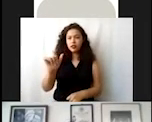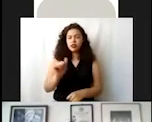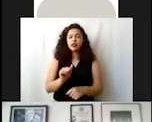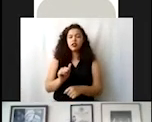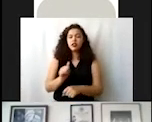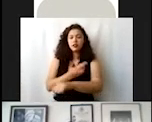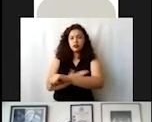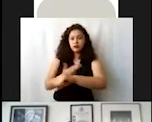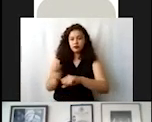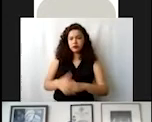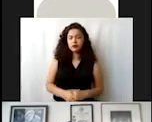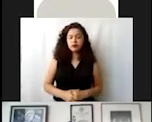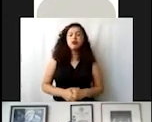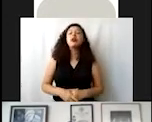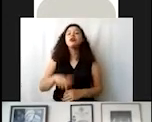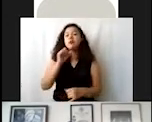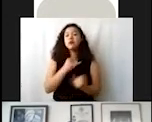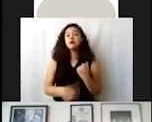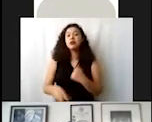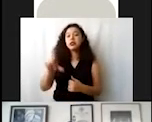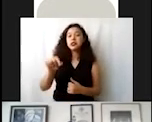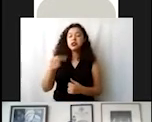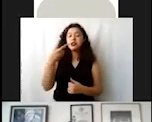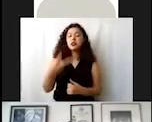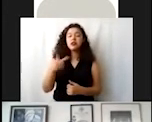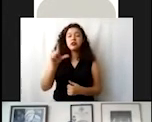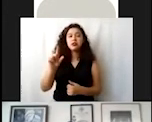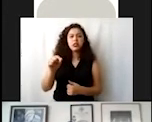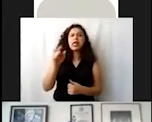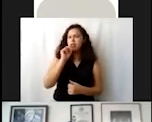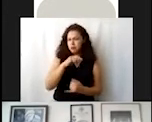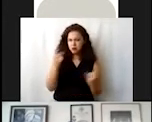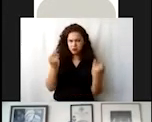¿sí? La 72, 70 y 72, ¿sí?